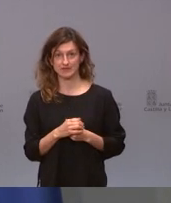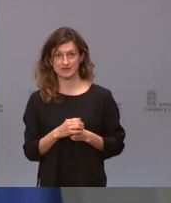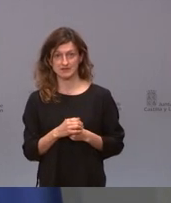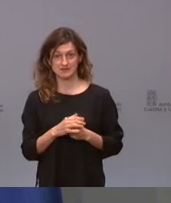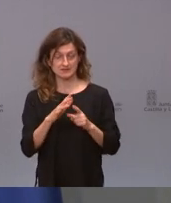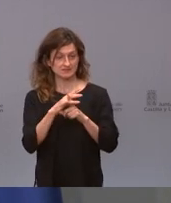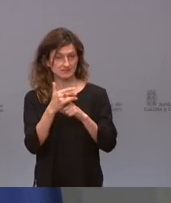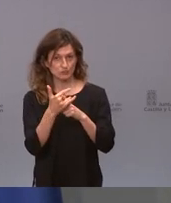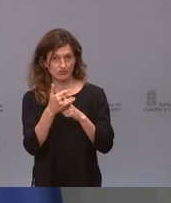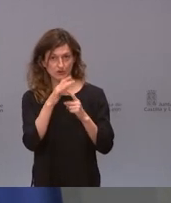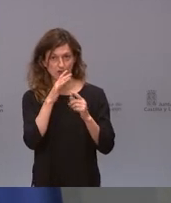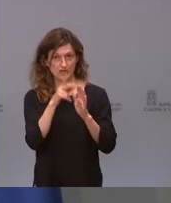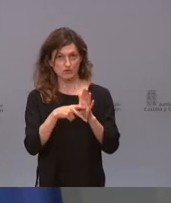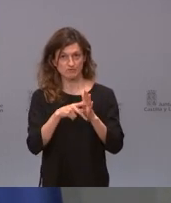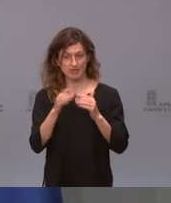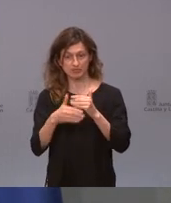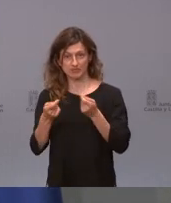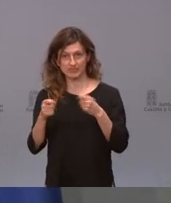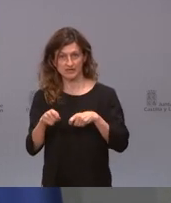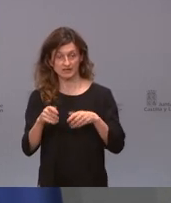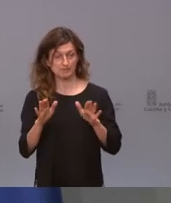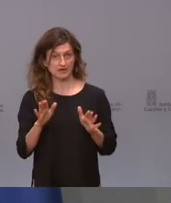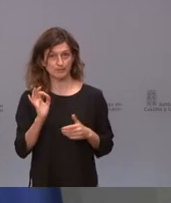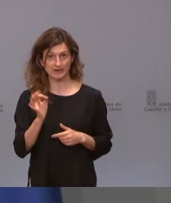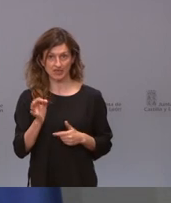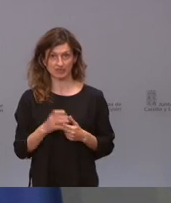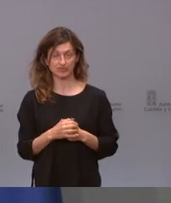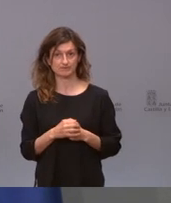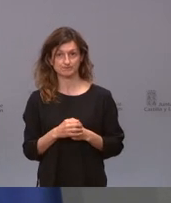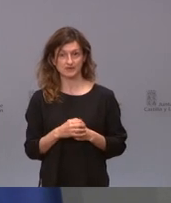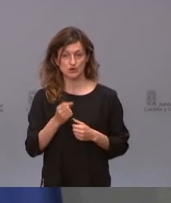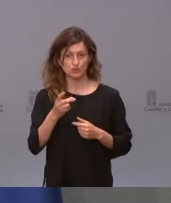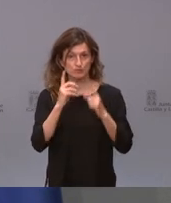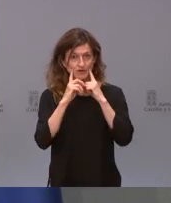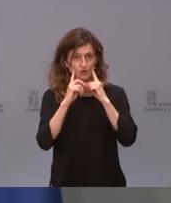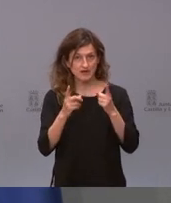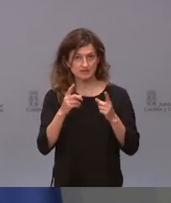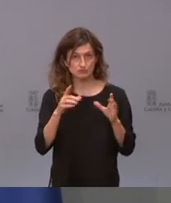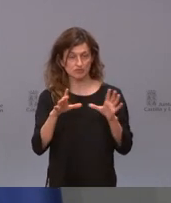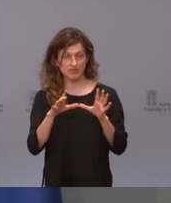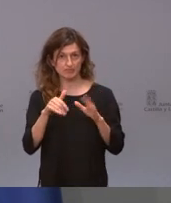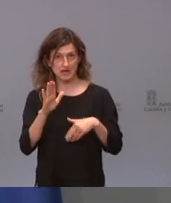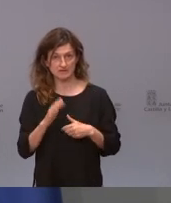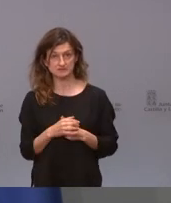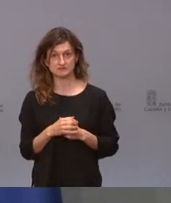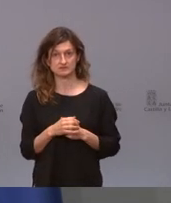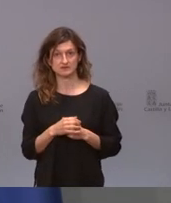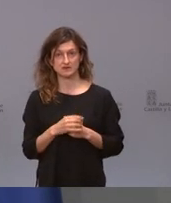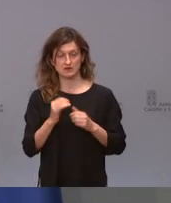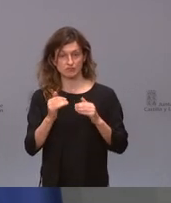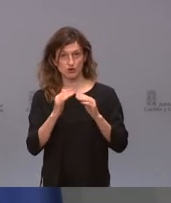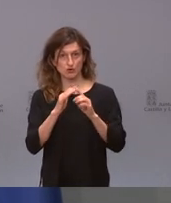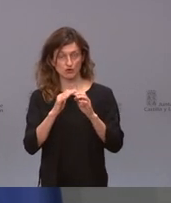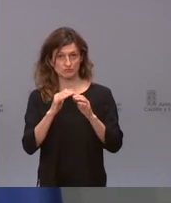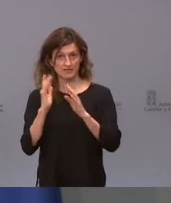una situación en la que se produce el cierre pero lo cierto es que el número de casos tiene más de 10 la tendencia está estabilizada o